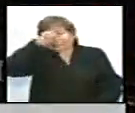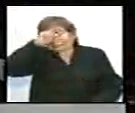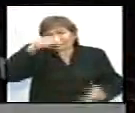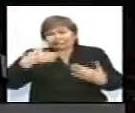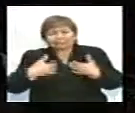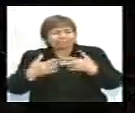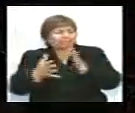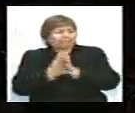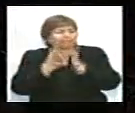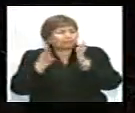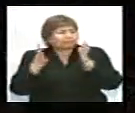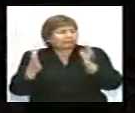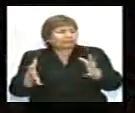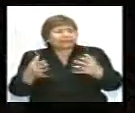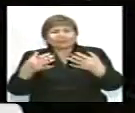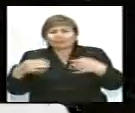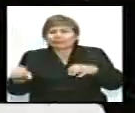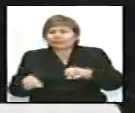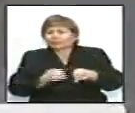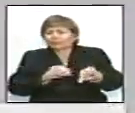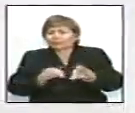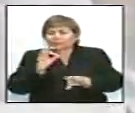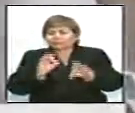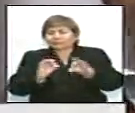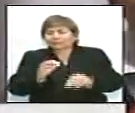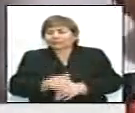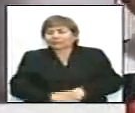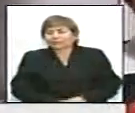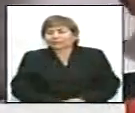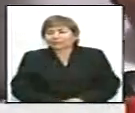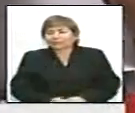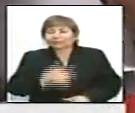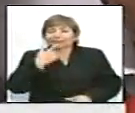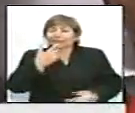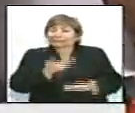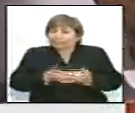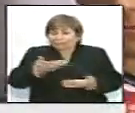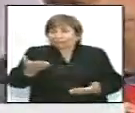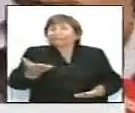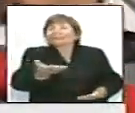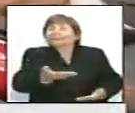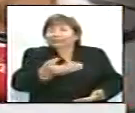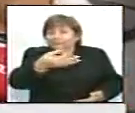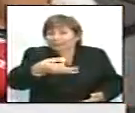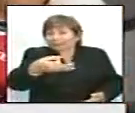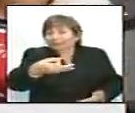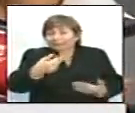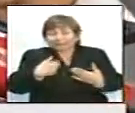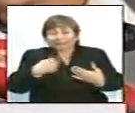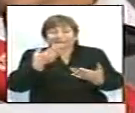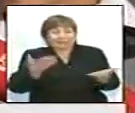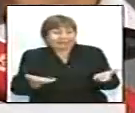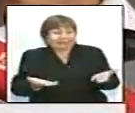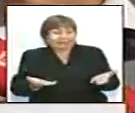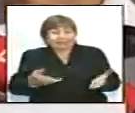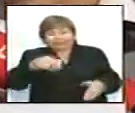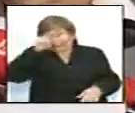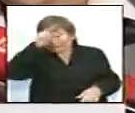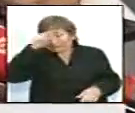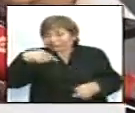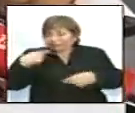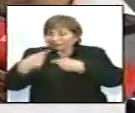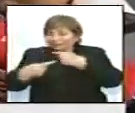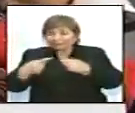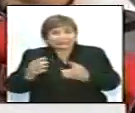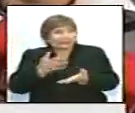mucho arte en sus entrañas. Estas son las cosas que verdaderamente tienen que pasar en el Perú a diario.